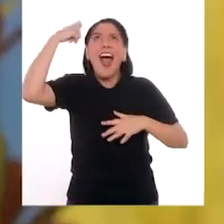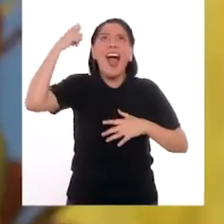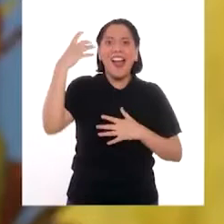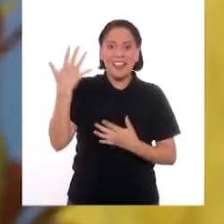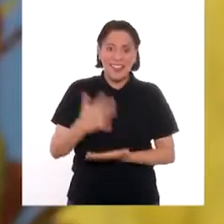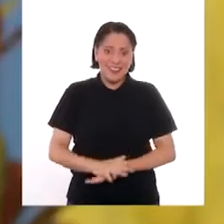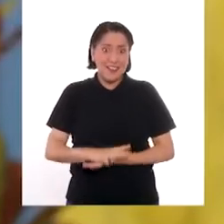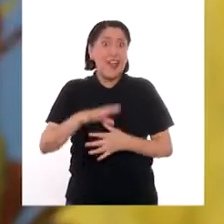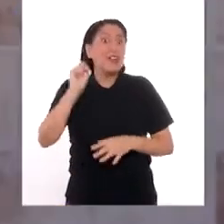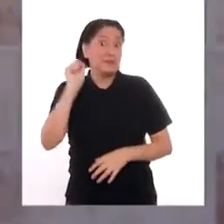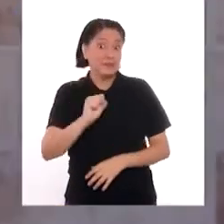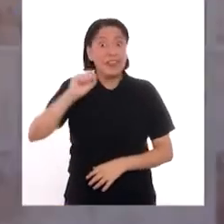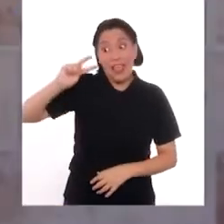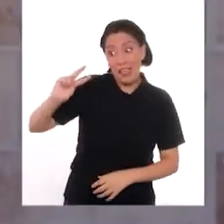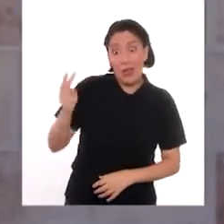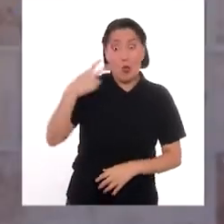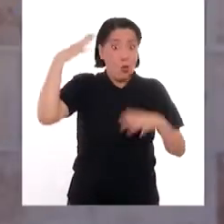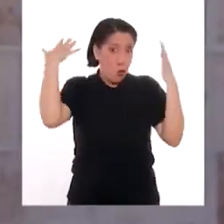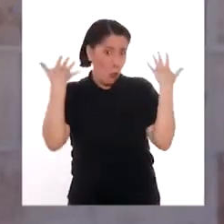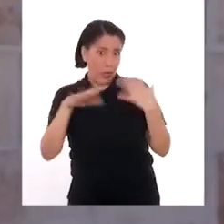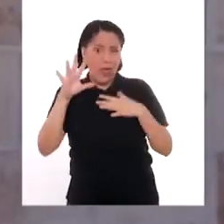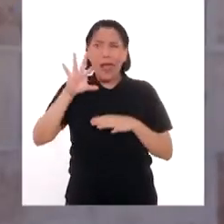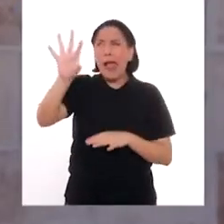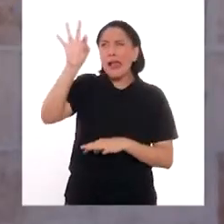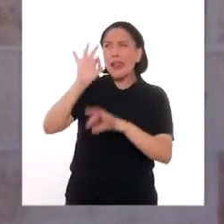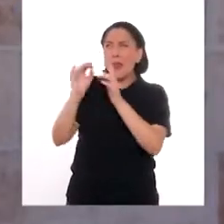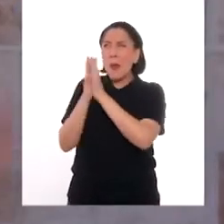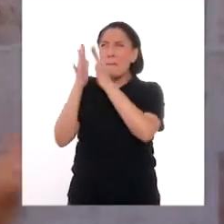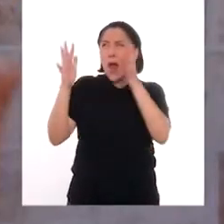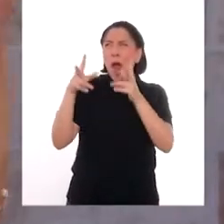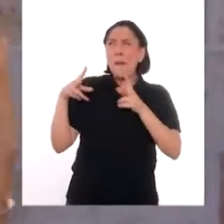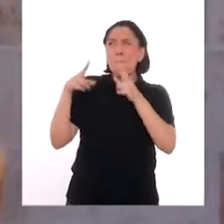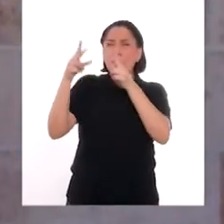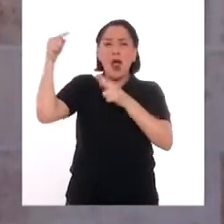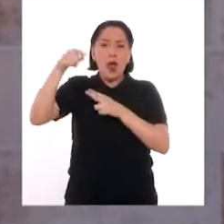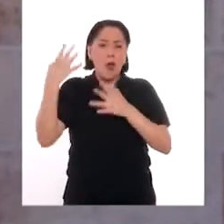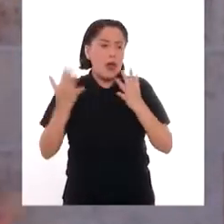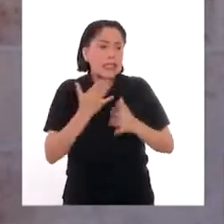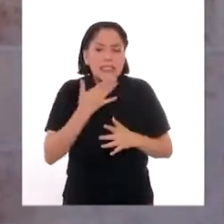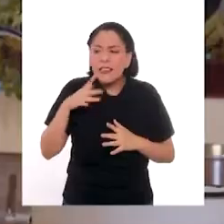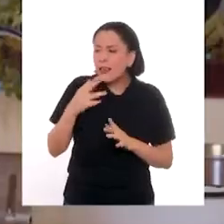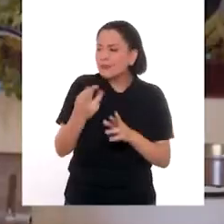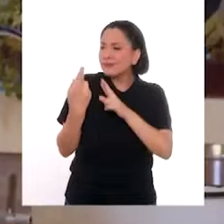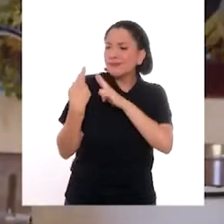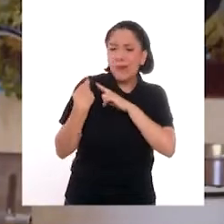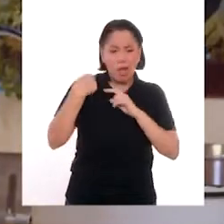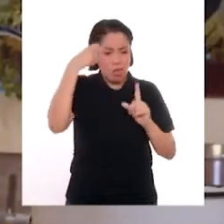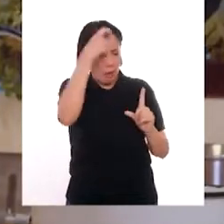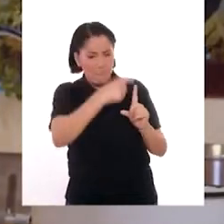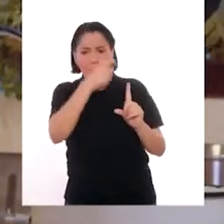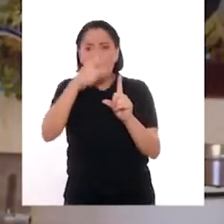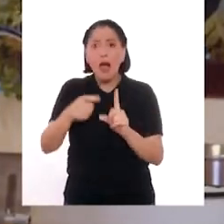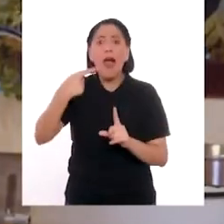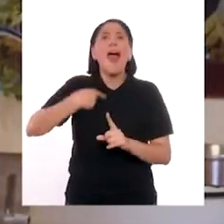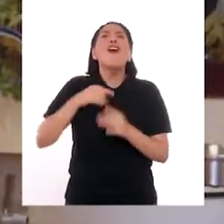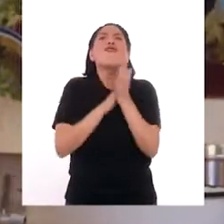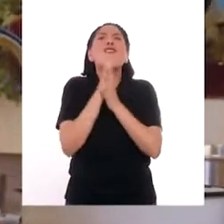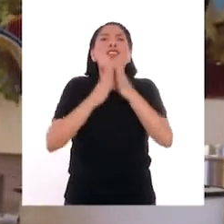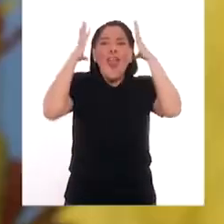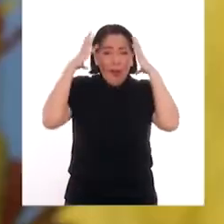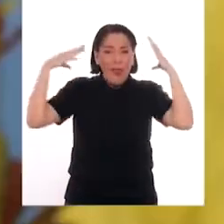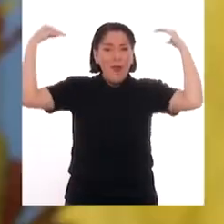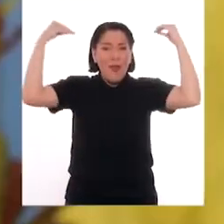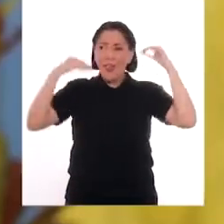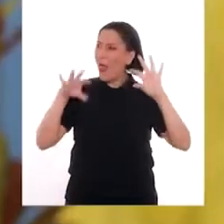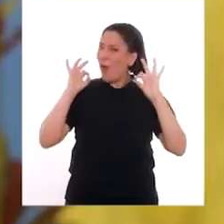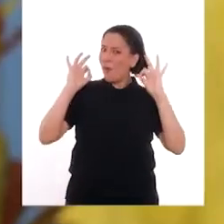sí. Segundo, una vez elegida la escena, repartimos los personajes. Ya quiero ser el duende. Ay,